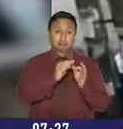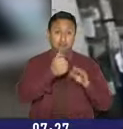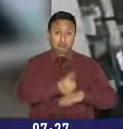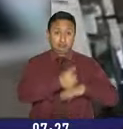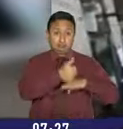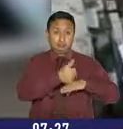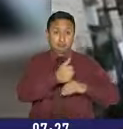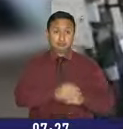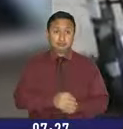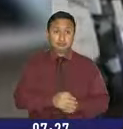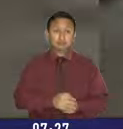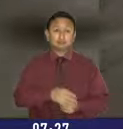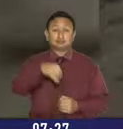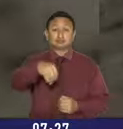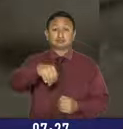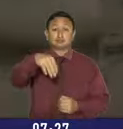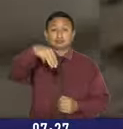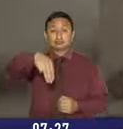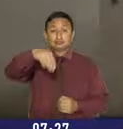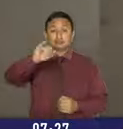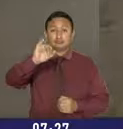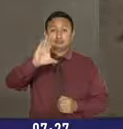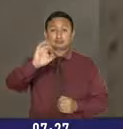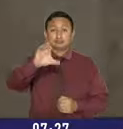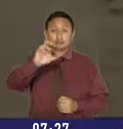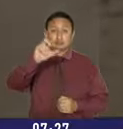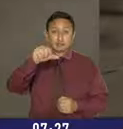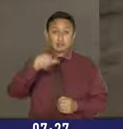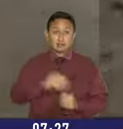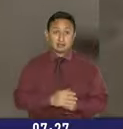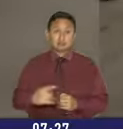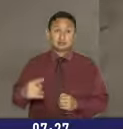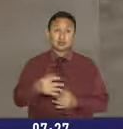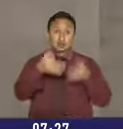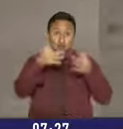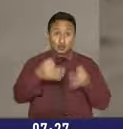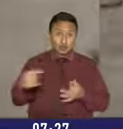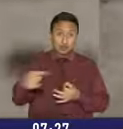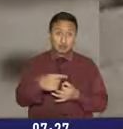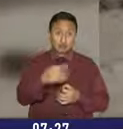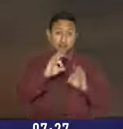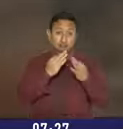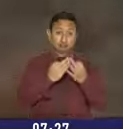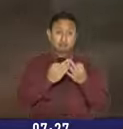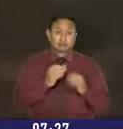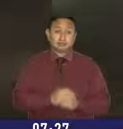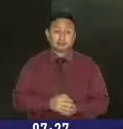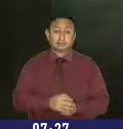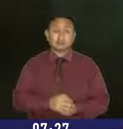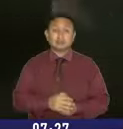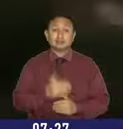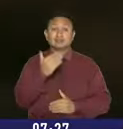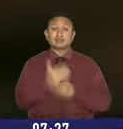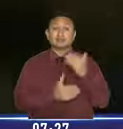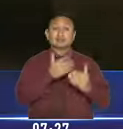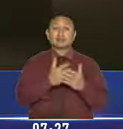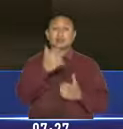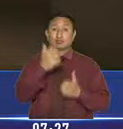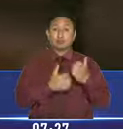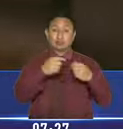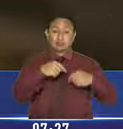familia estuvieron en plena zona cero en el momento del desastre. Las secuelas de ese día trágico aún están presentes en sus dolencias y